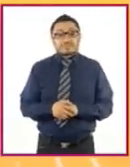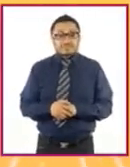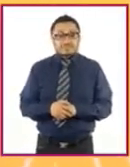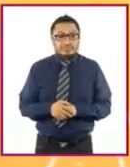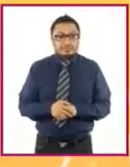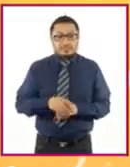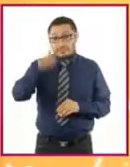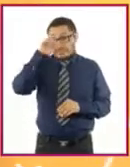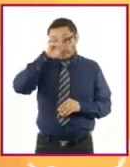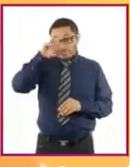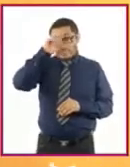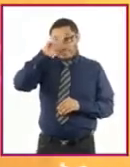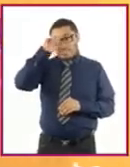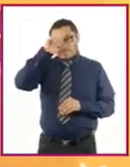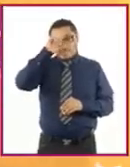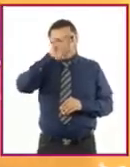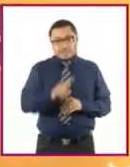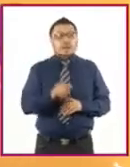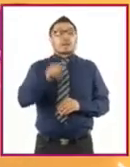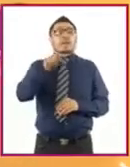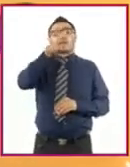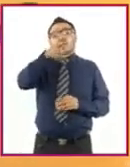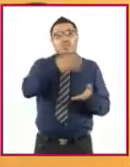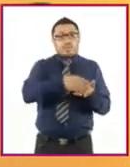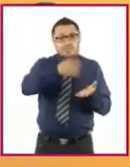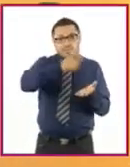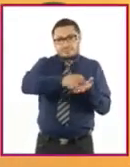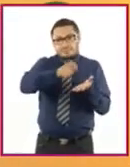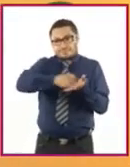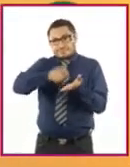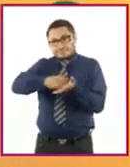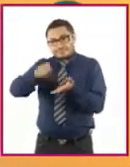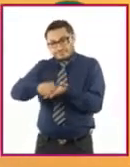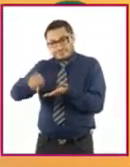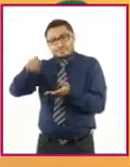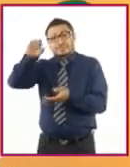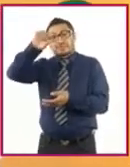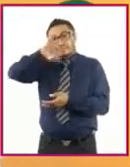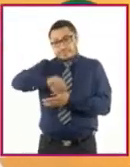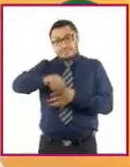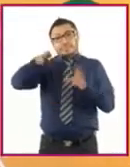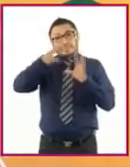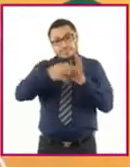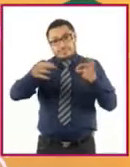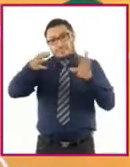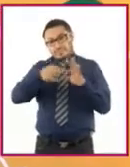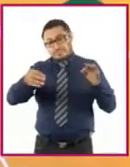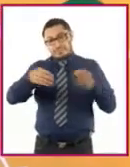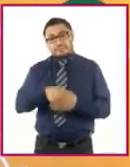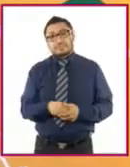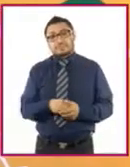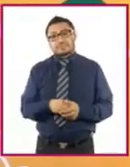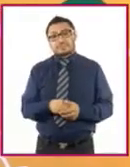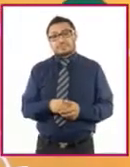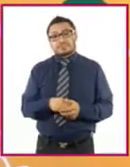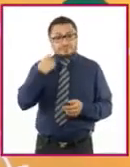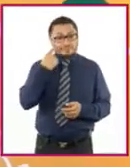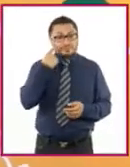Les recomiendo que vayan tomando nota en su cuaderno de lo que vamos haciendo.